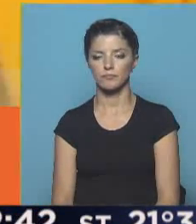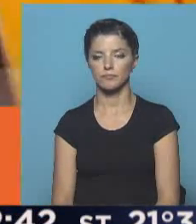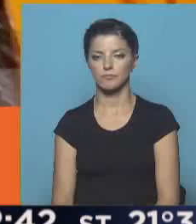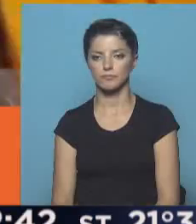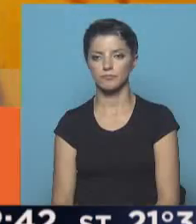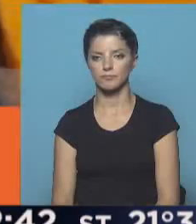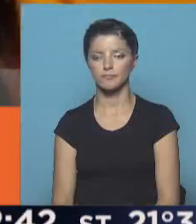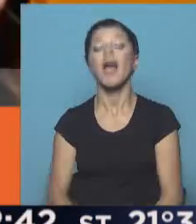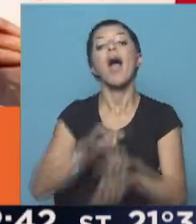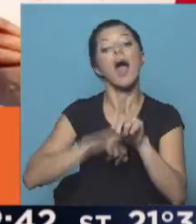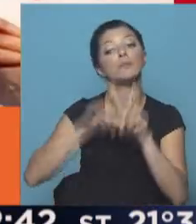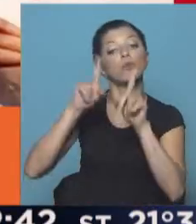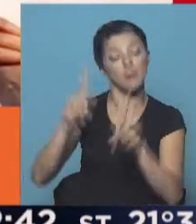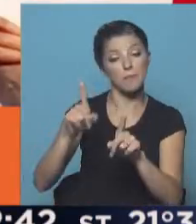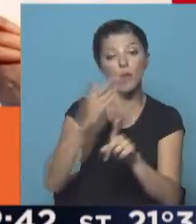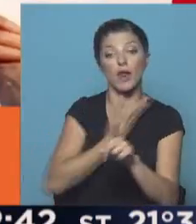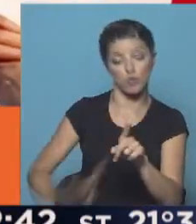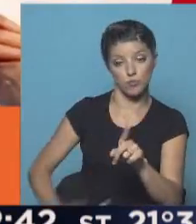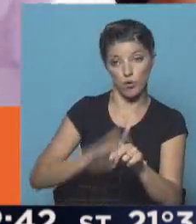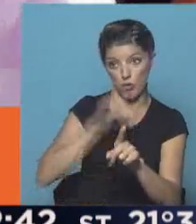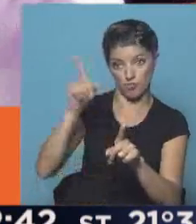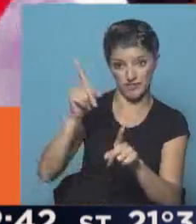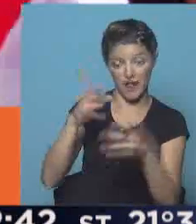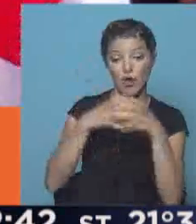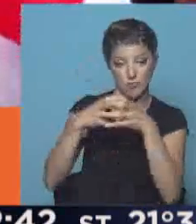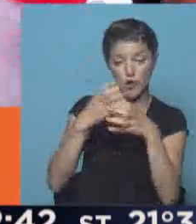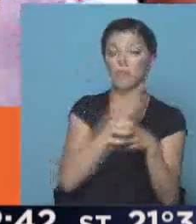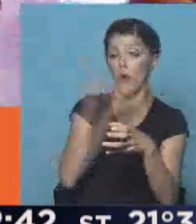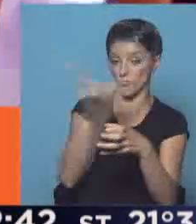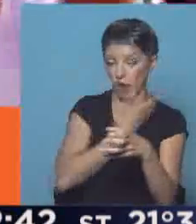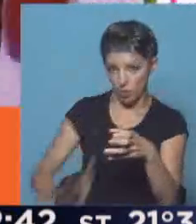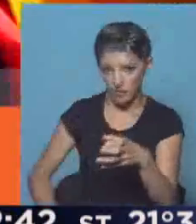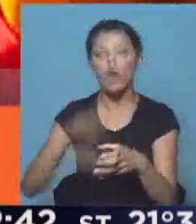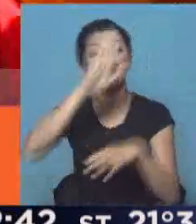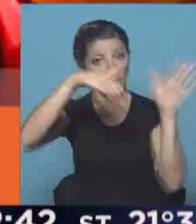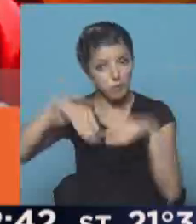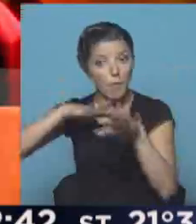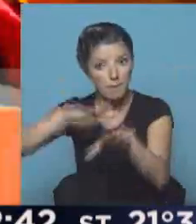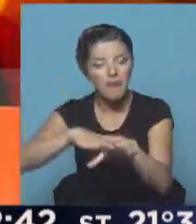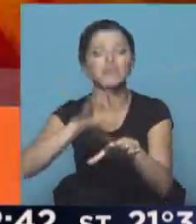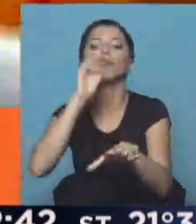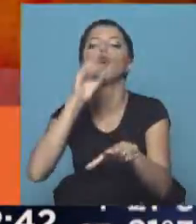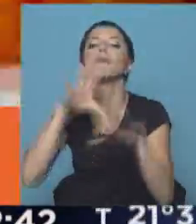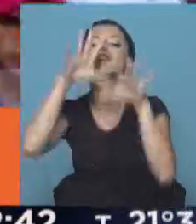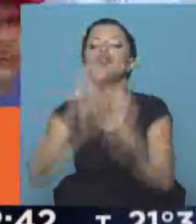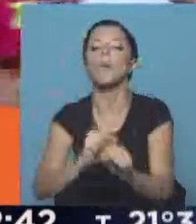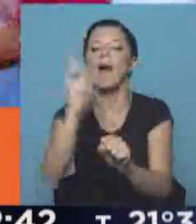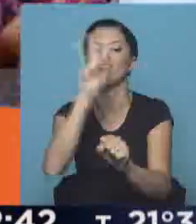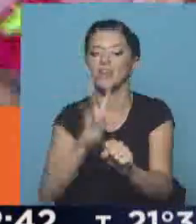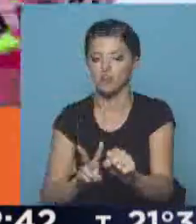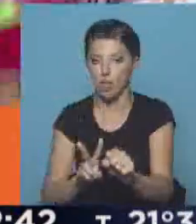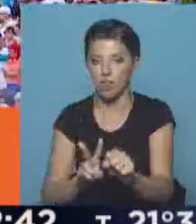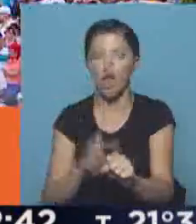Mientras que los opositores convocaron a una huelga general y luego a una marcha anunciada como la toma de Venezuela, sus